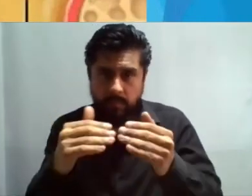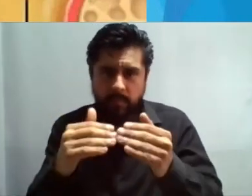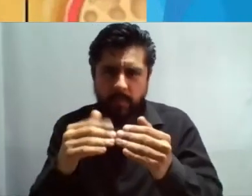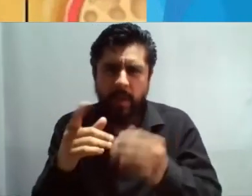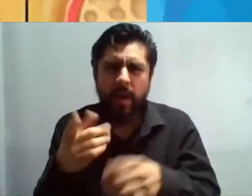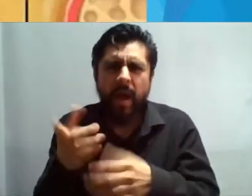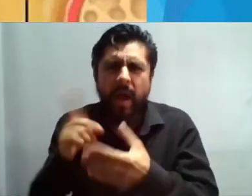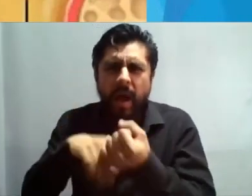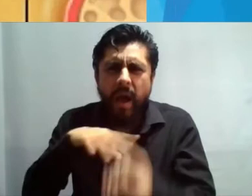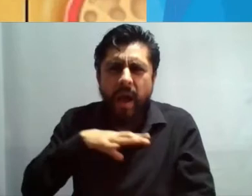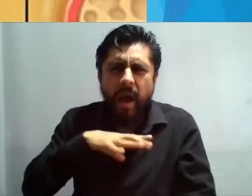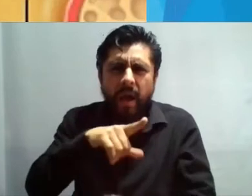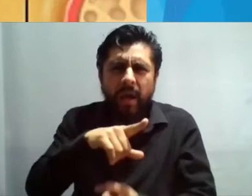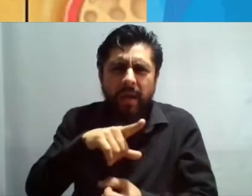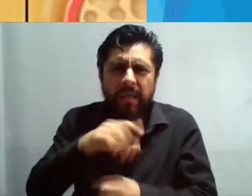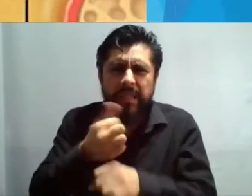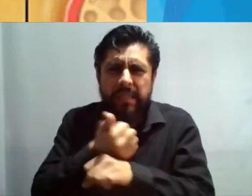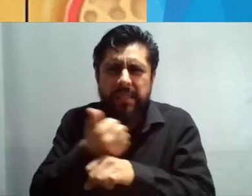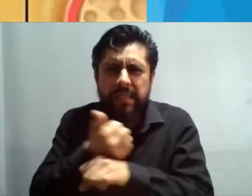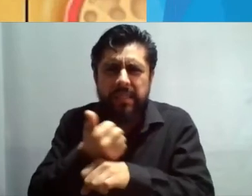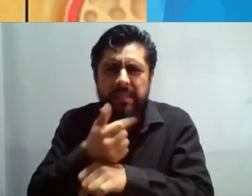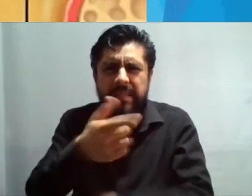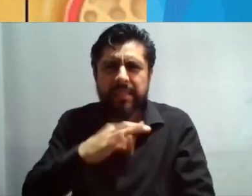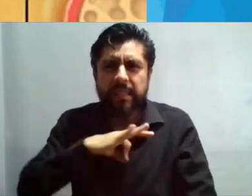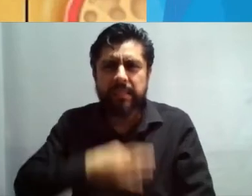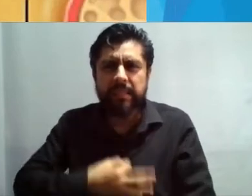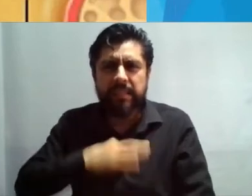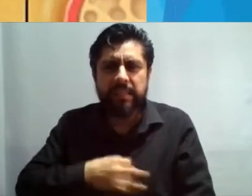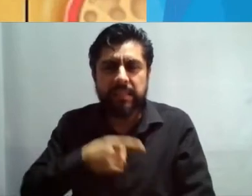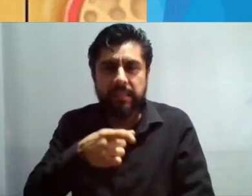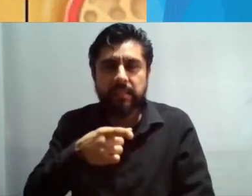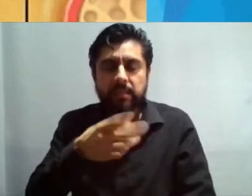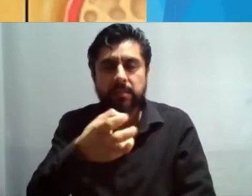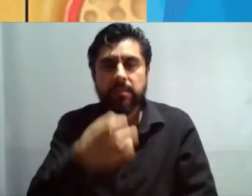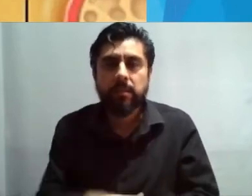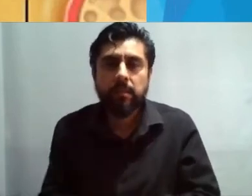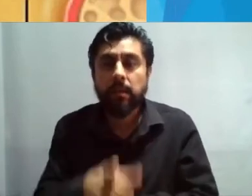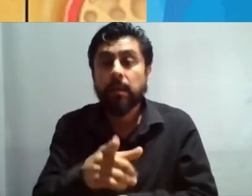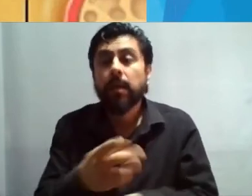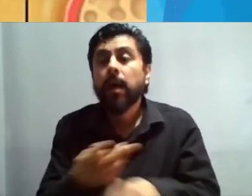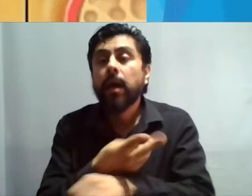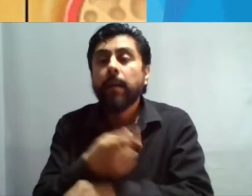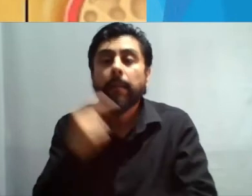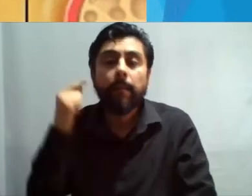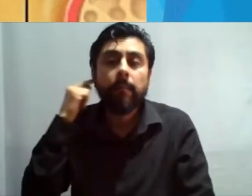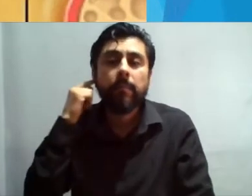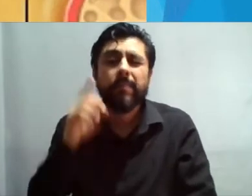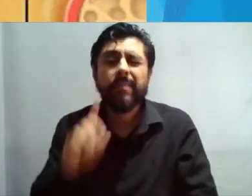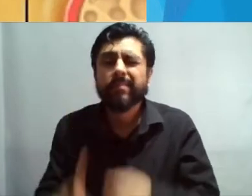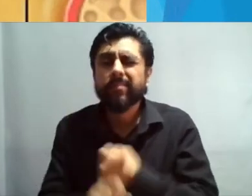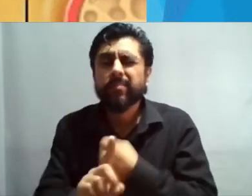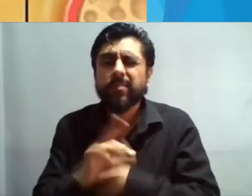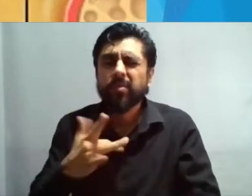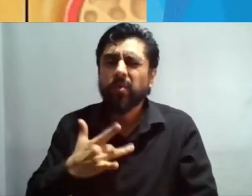qué? De la infección que ha subido. Entonces, por supuesto, de inicio afecta la audición, pero también es un dolor muy